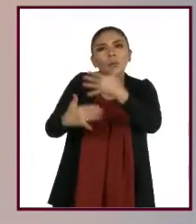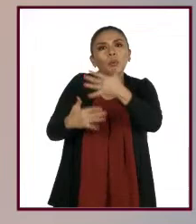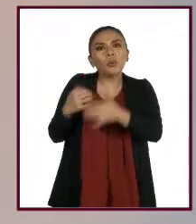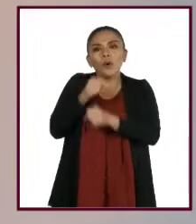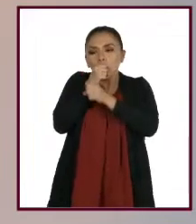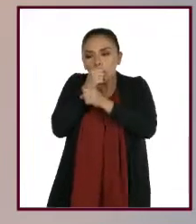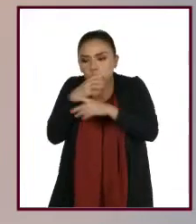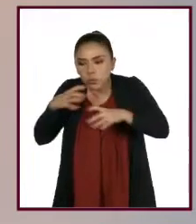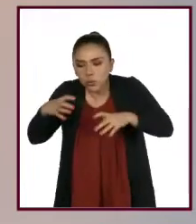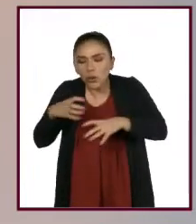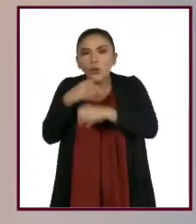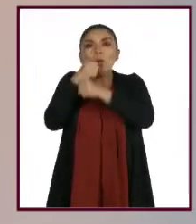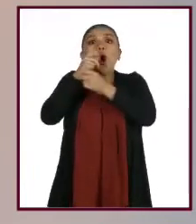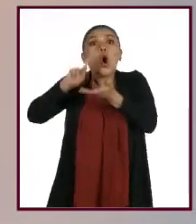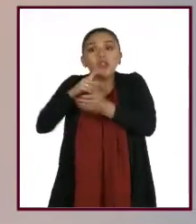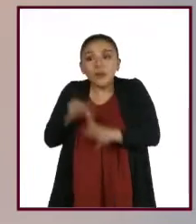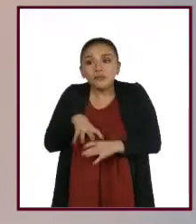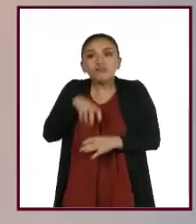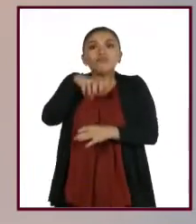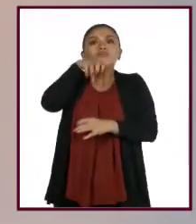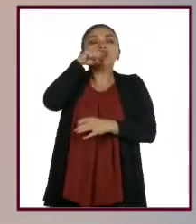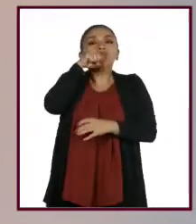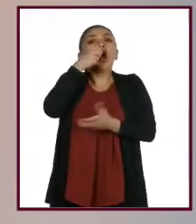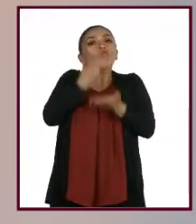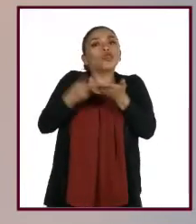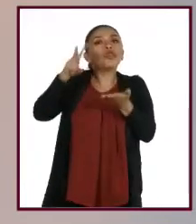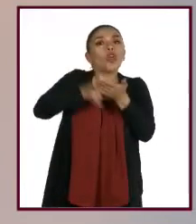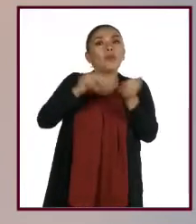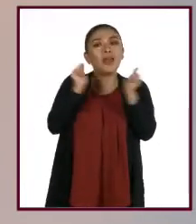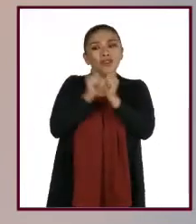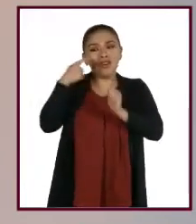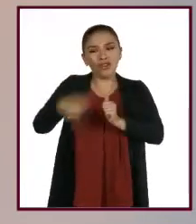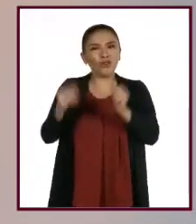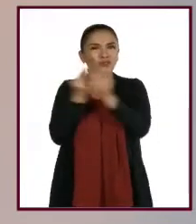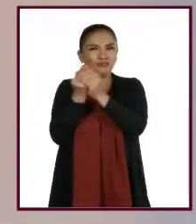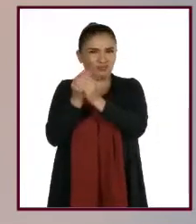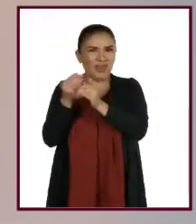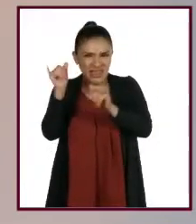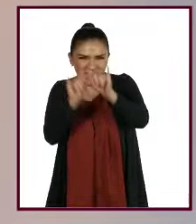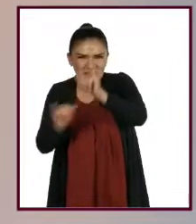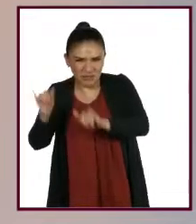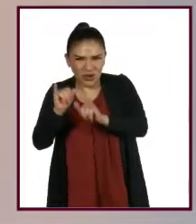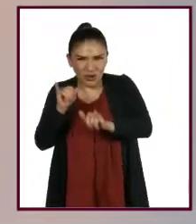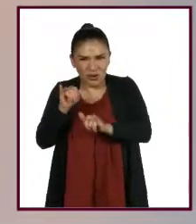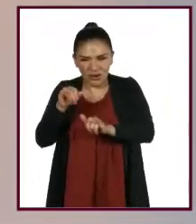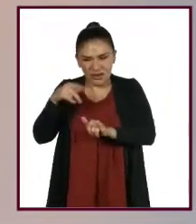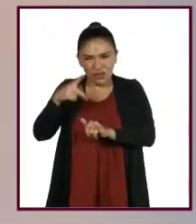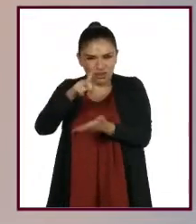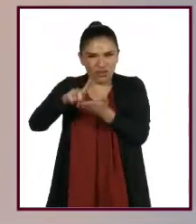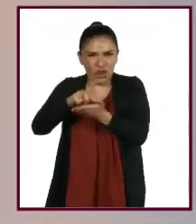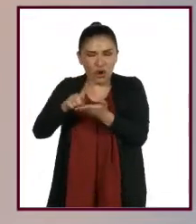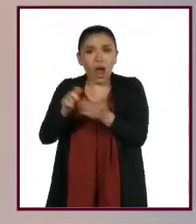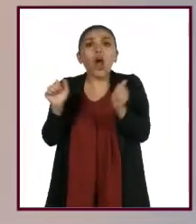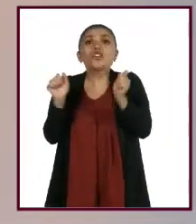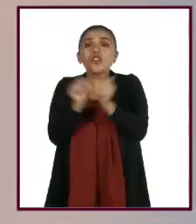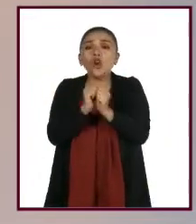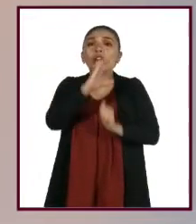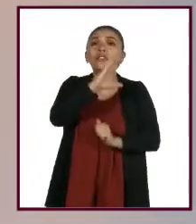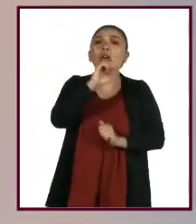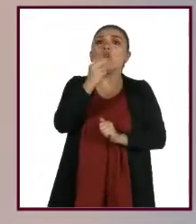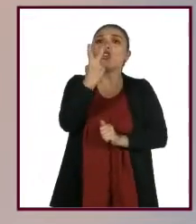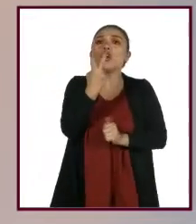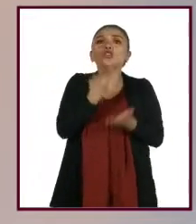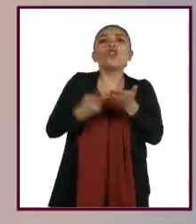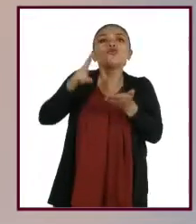la bolsa, y en el momento en el que aspira, es aparte del disolvente o del inhalable, está aspirando también